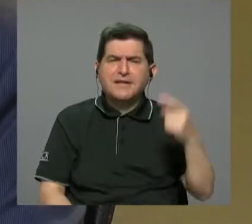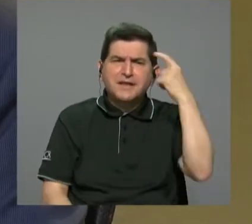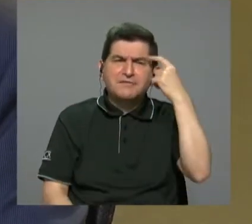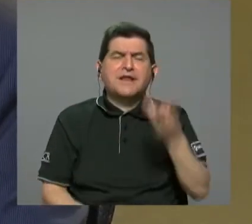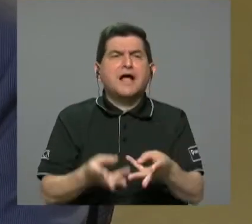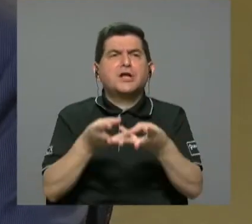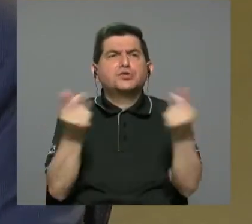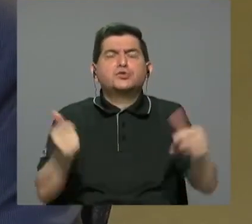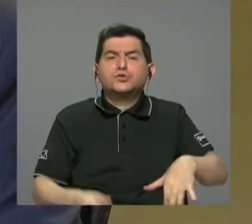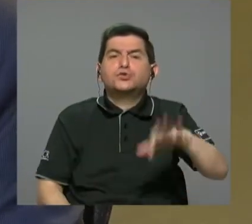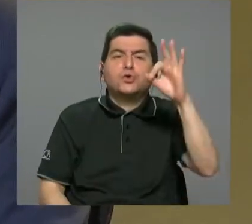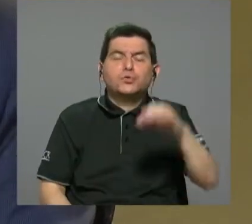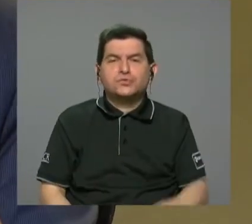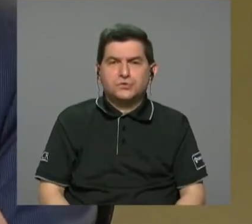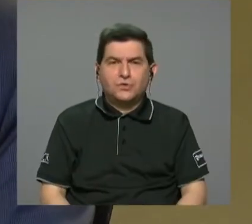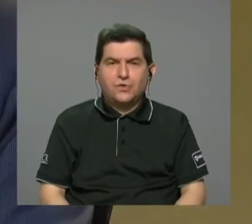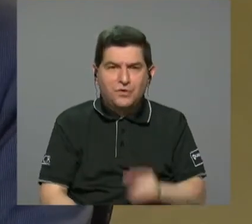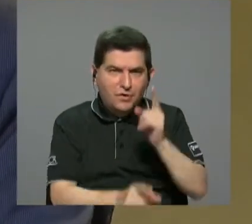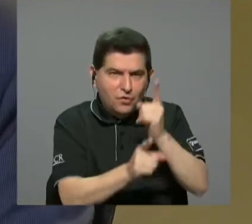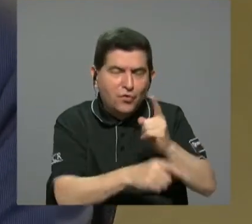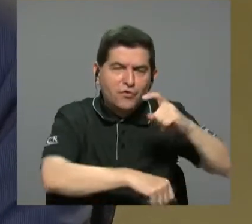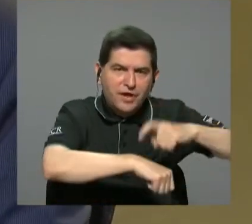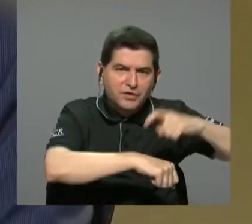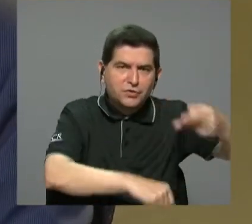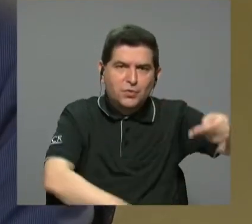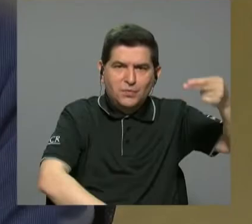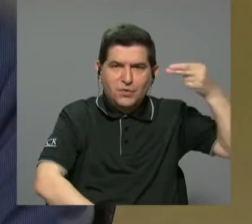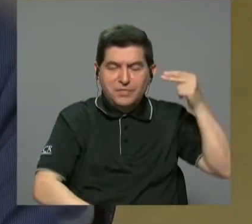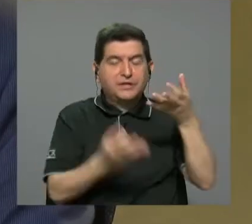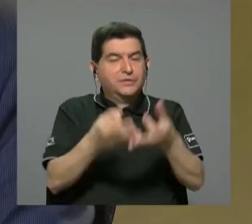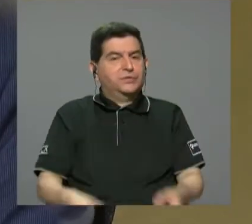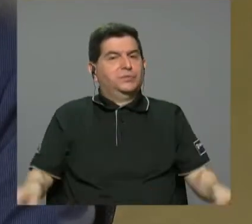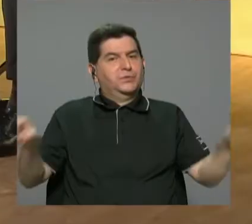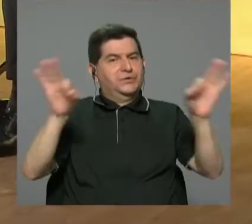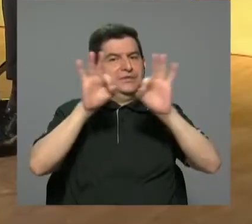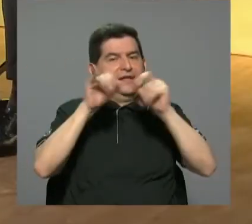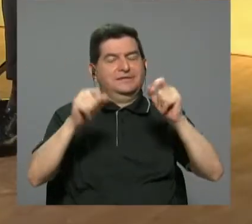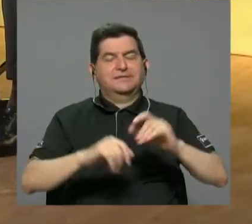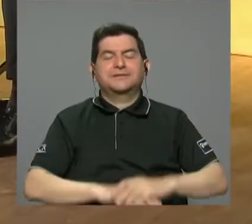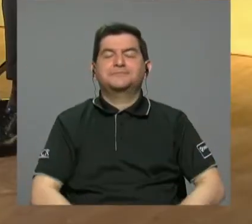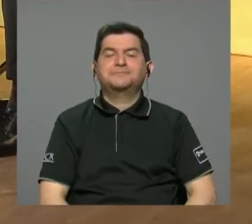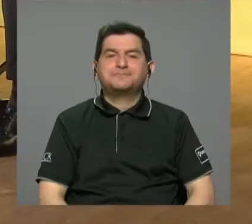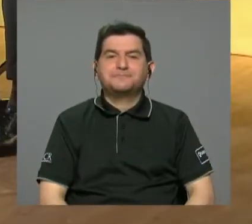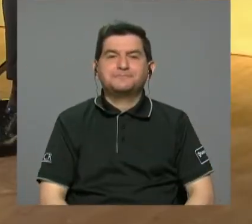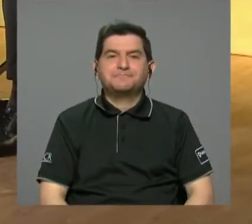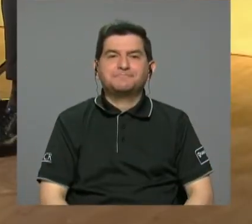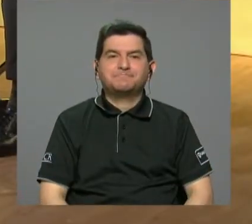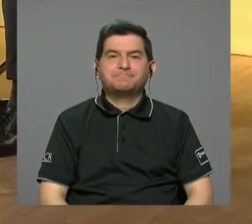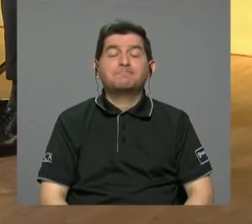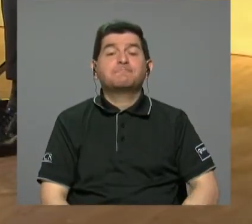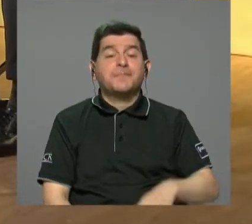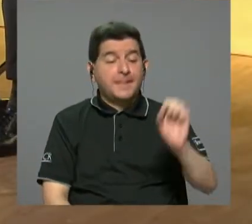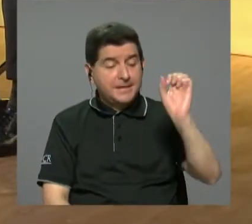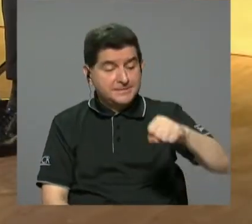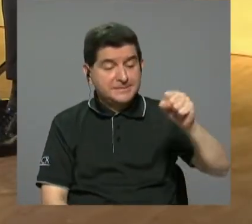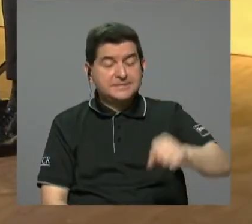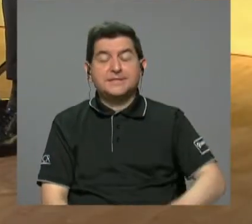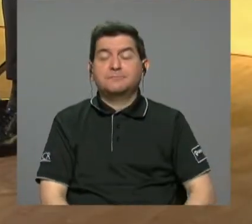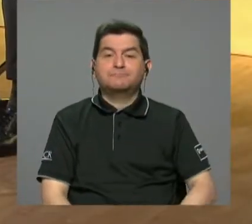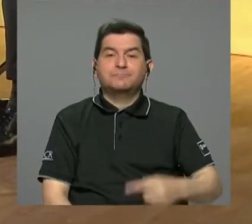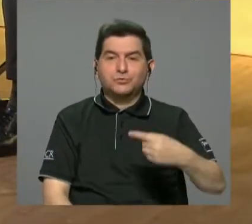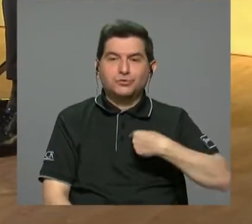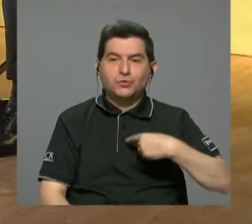solución a la medida en un momento histórico muy importante también, ¿verdad? En fin, sí, me tocó a mí